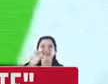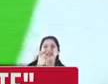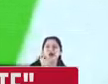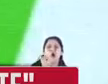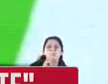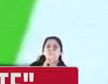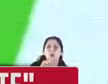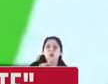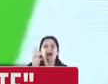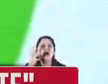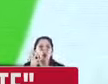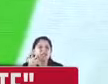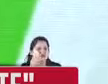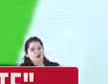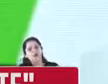lumbar